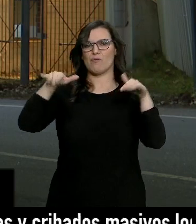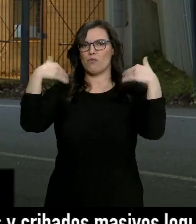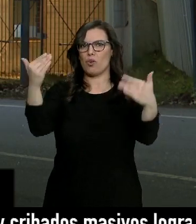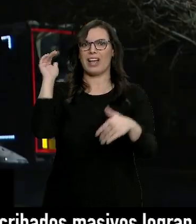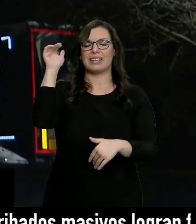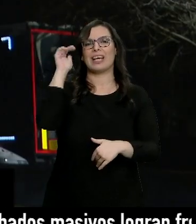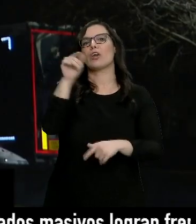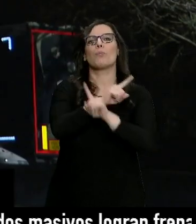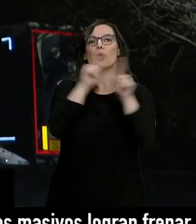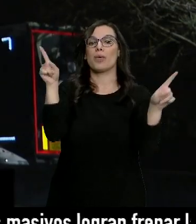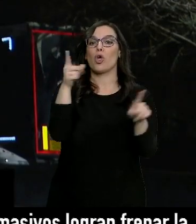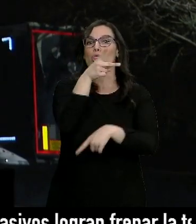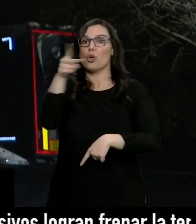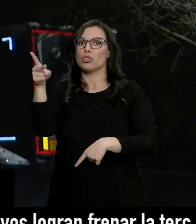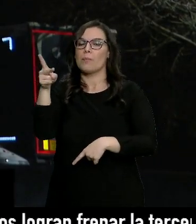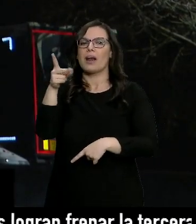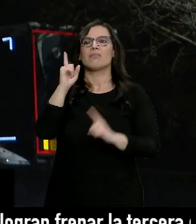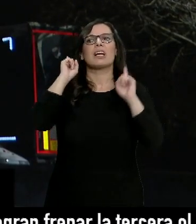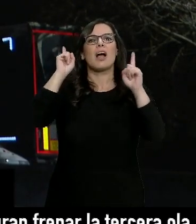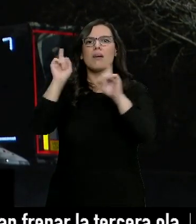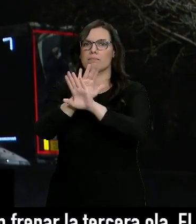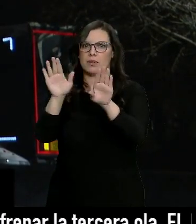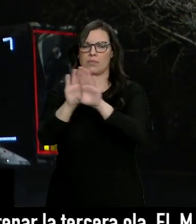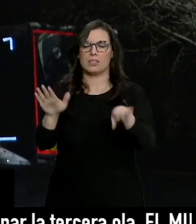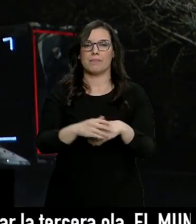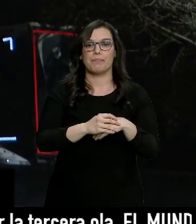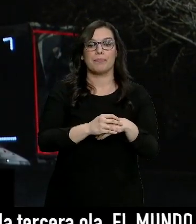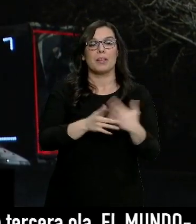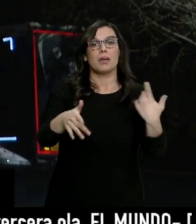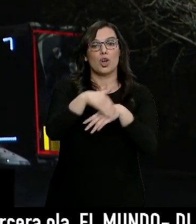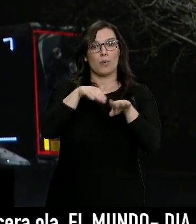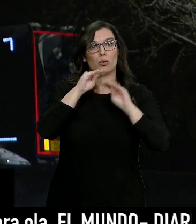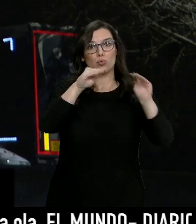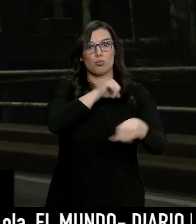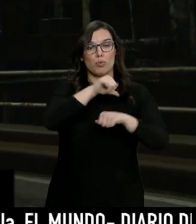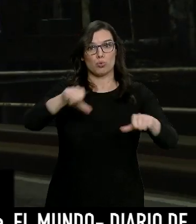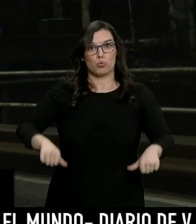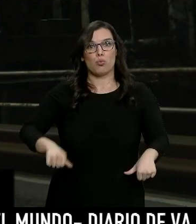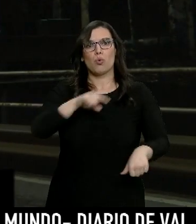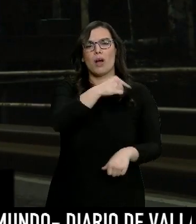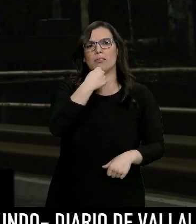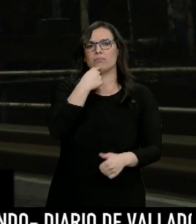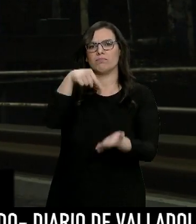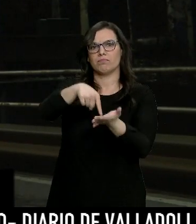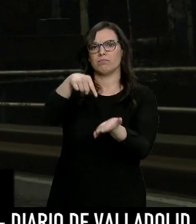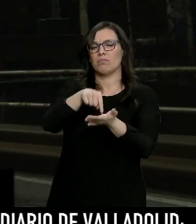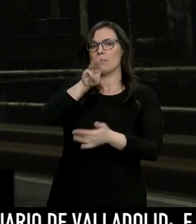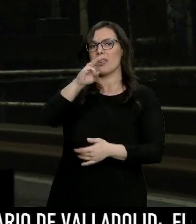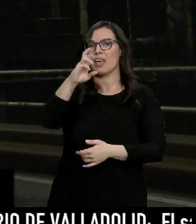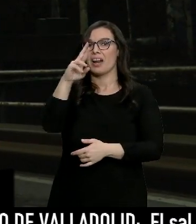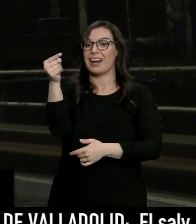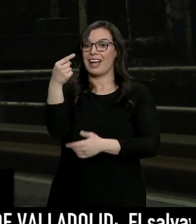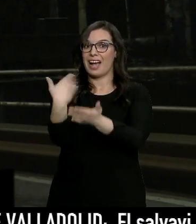menos 2 semanas, salvo en casos excepcionales. El Ejecutivo luso exigirá pruebas PCR negativas